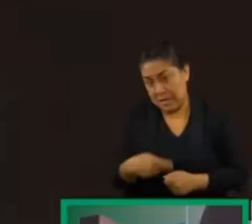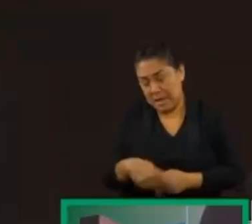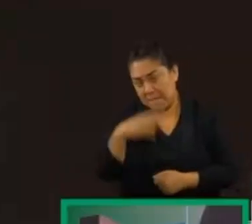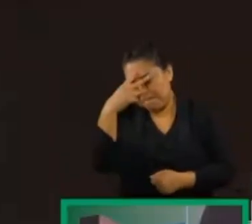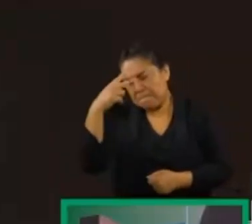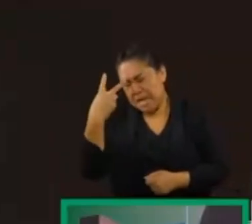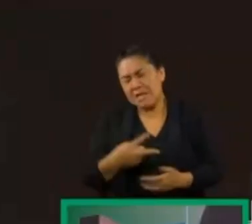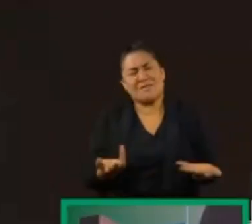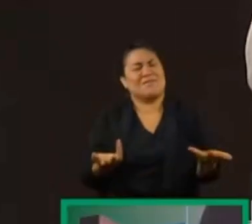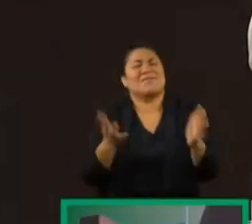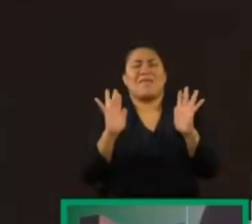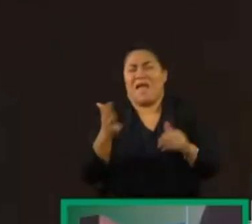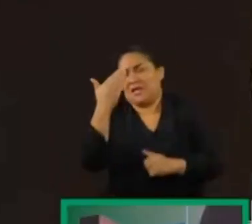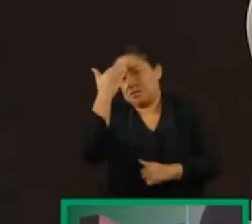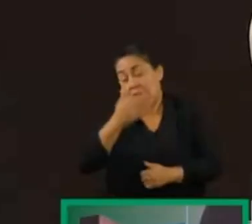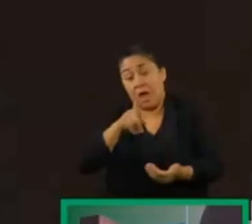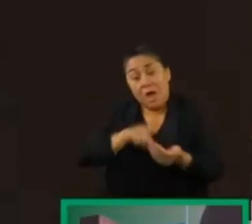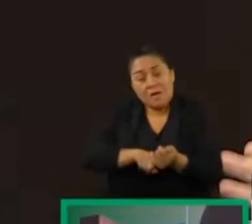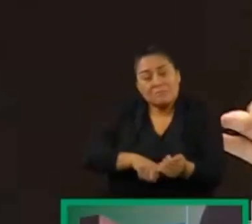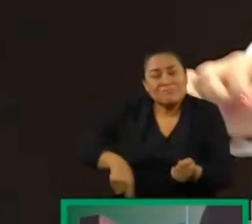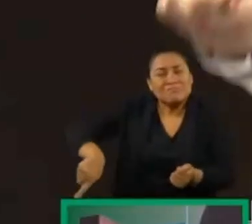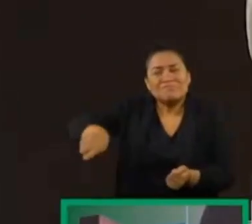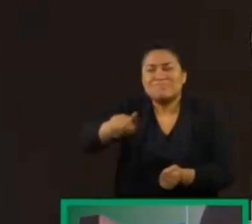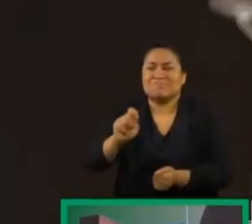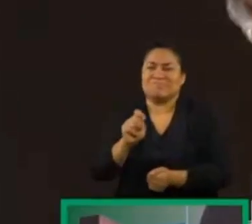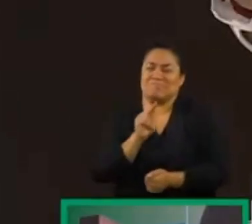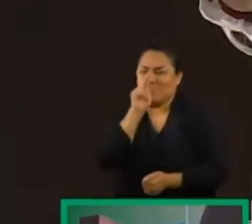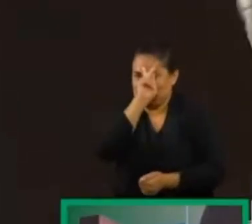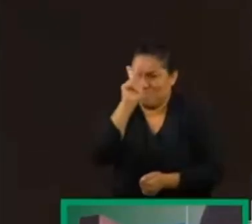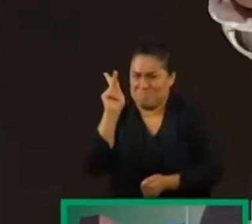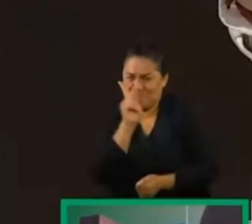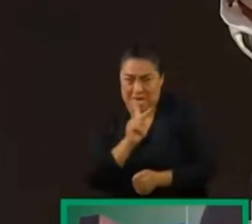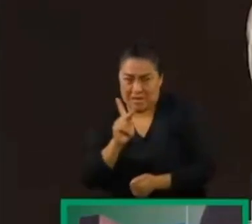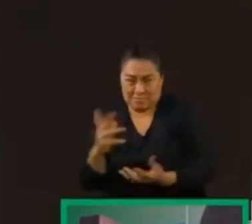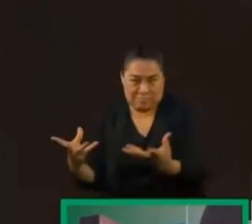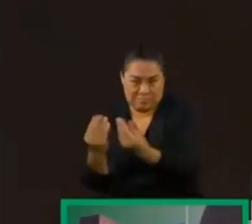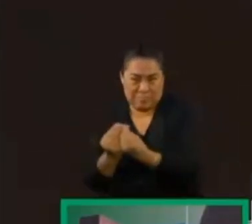mexicanos saben la basura que representa